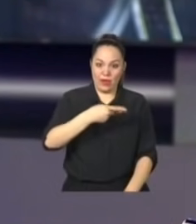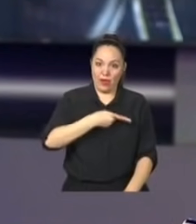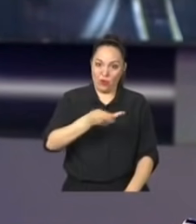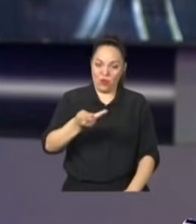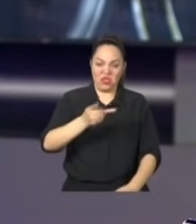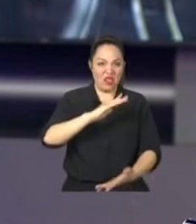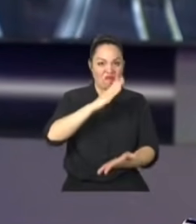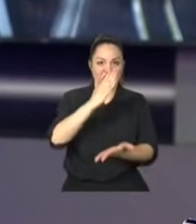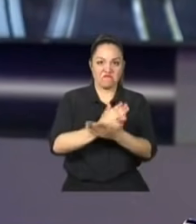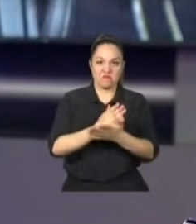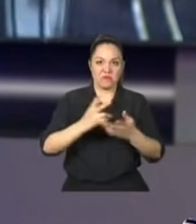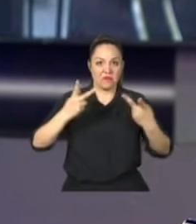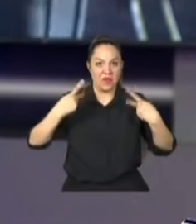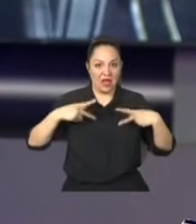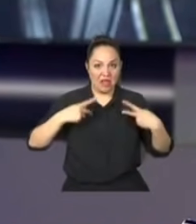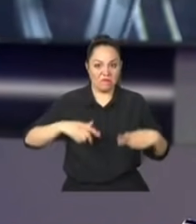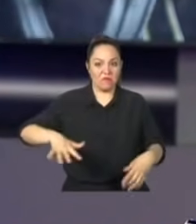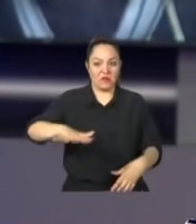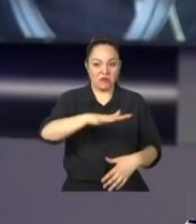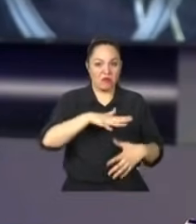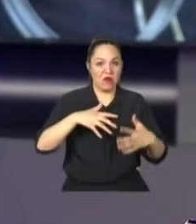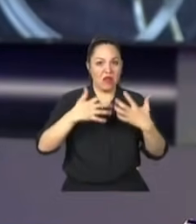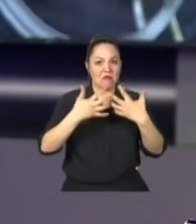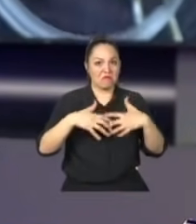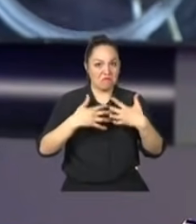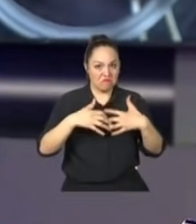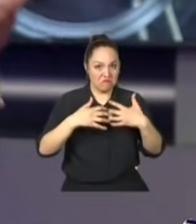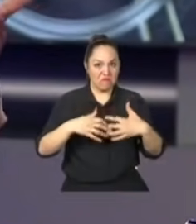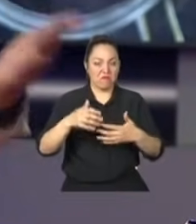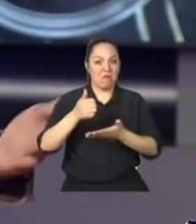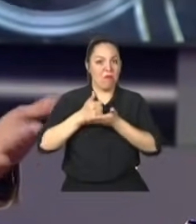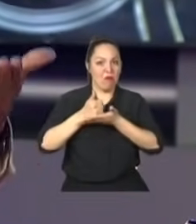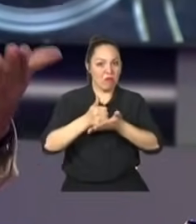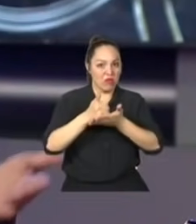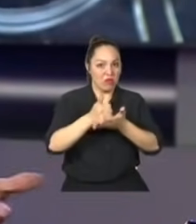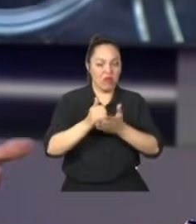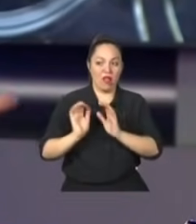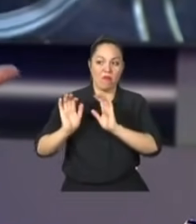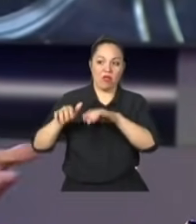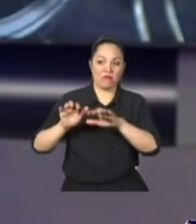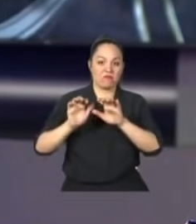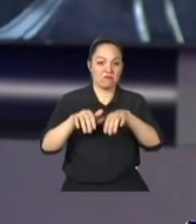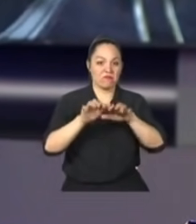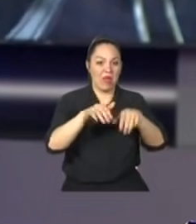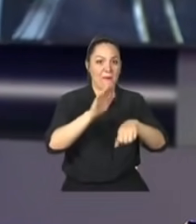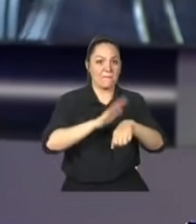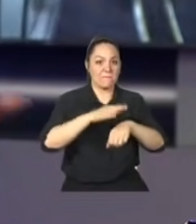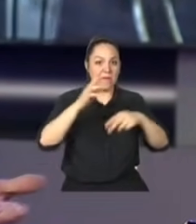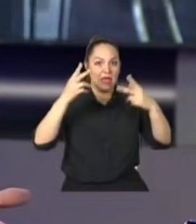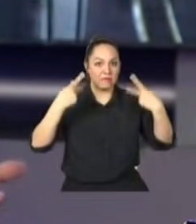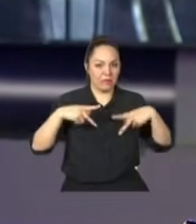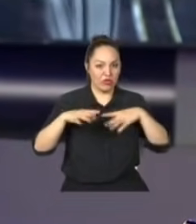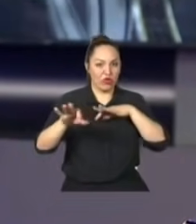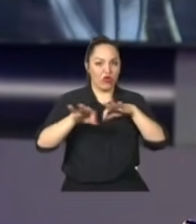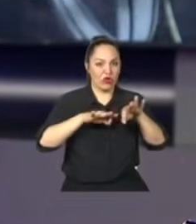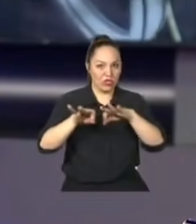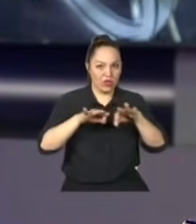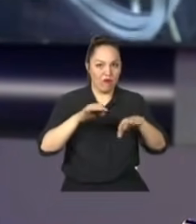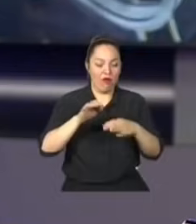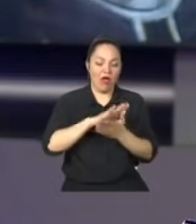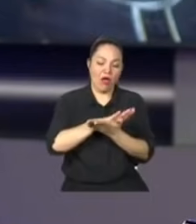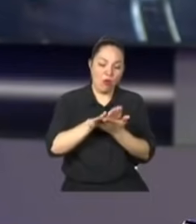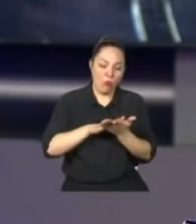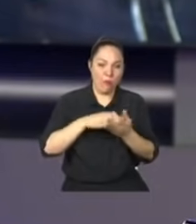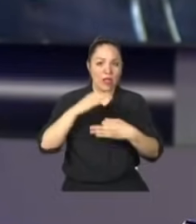acabar y la gente empresarial también les vamos a ayudar porque ellos dan trabajo a las personas humildes y que no tienen estudios. Entonces hay que